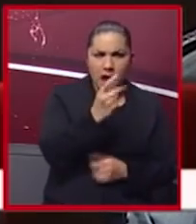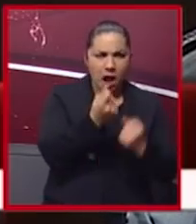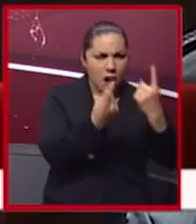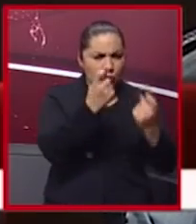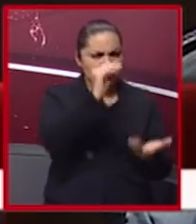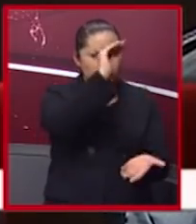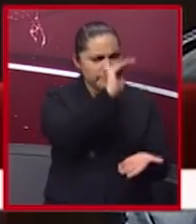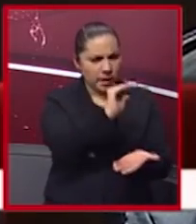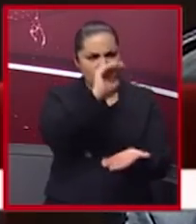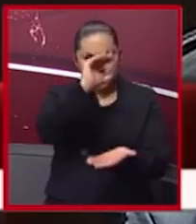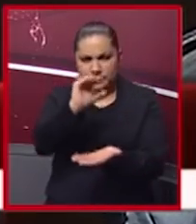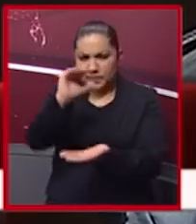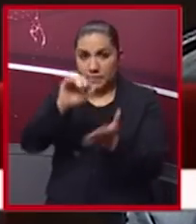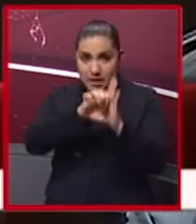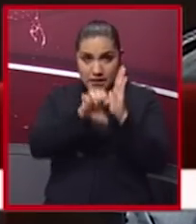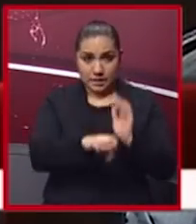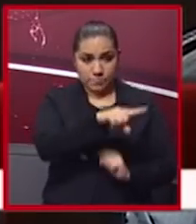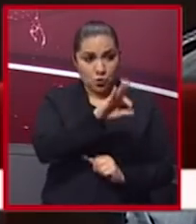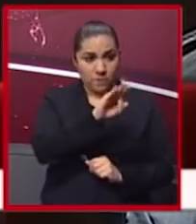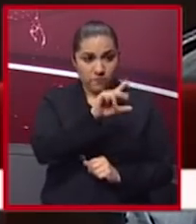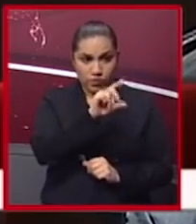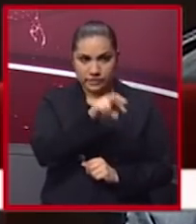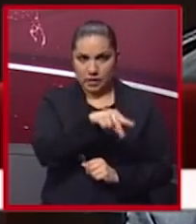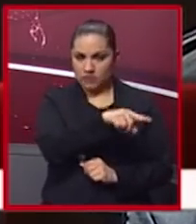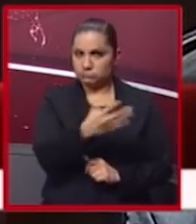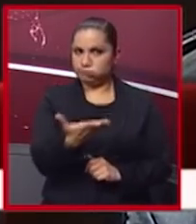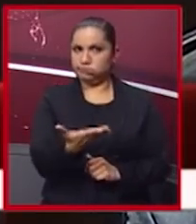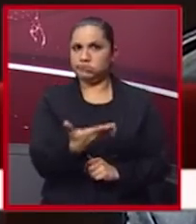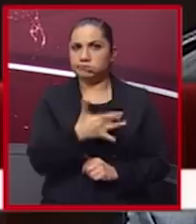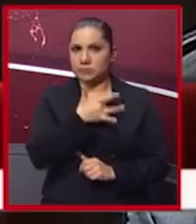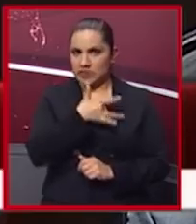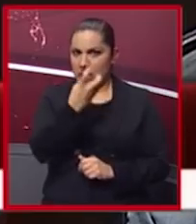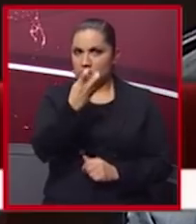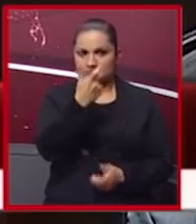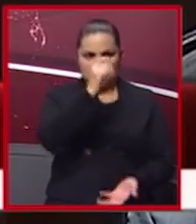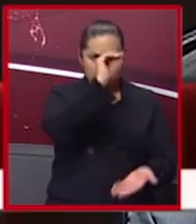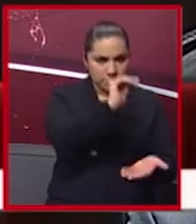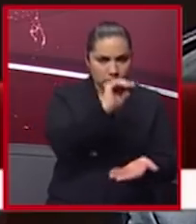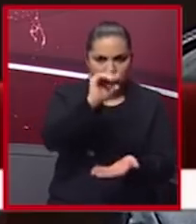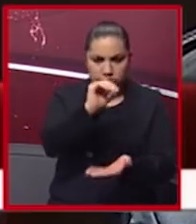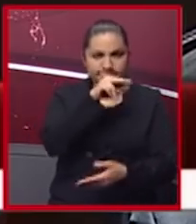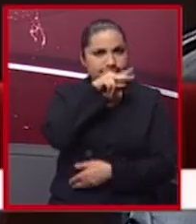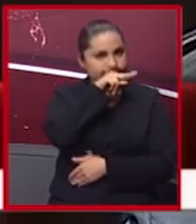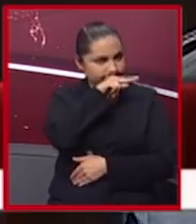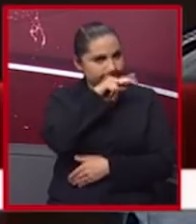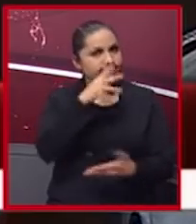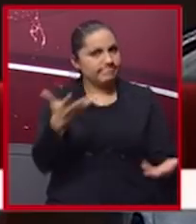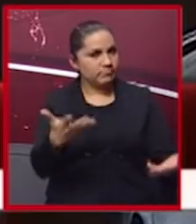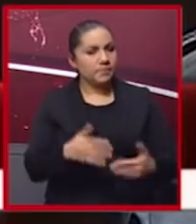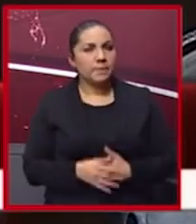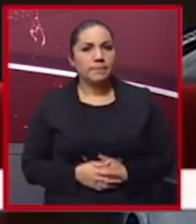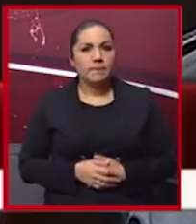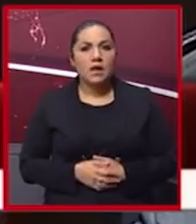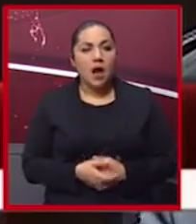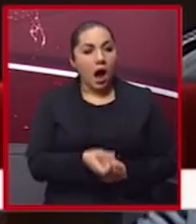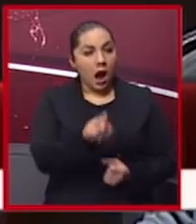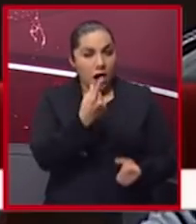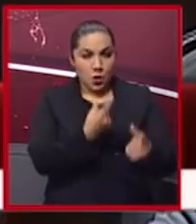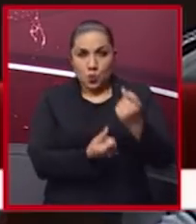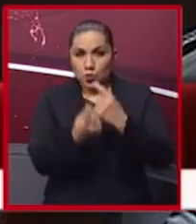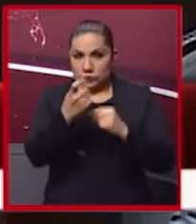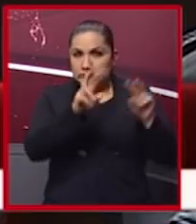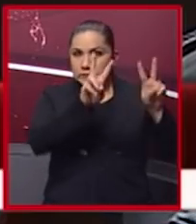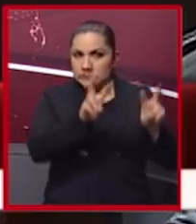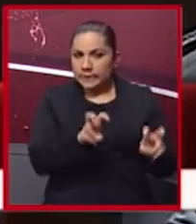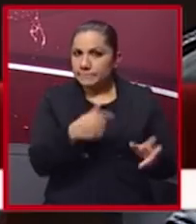Señalábamos también que hay temas que nos preocupan. Por ejemplo, la importante reducción del Fonden y